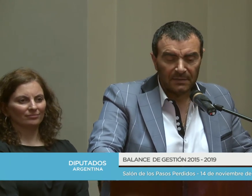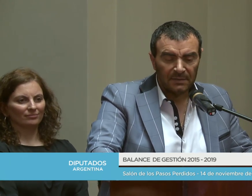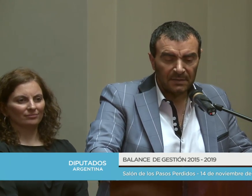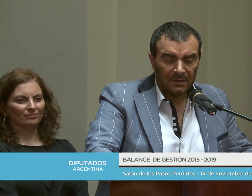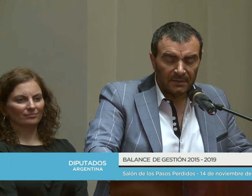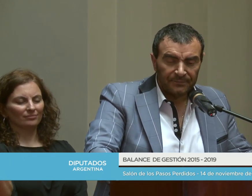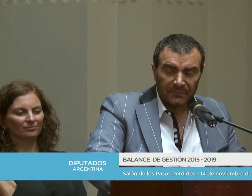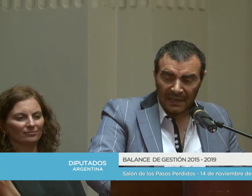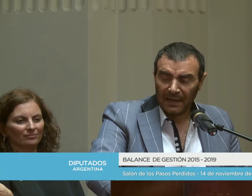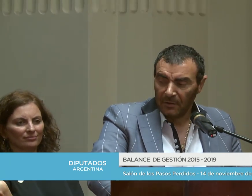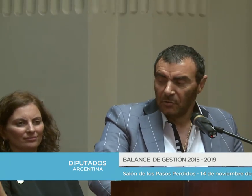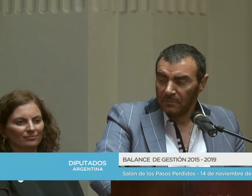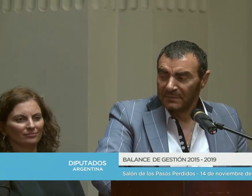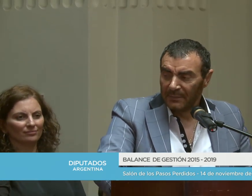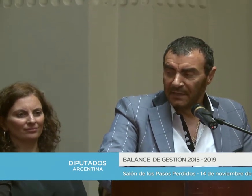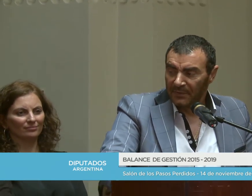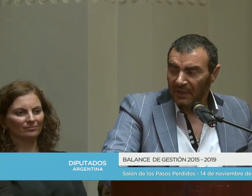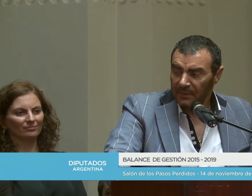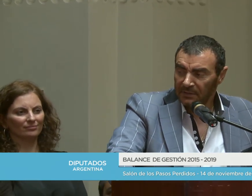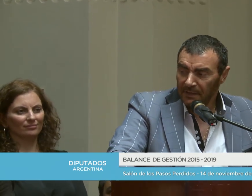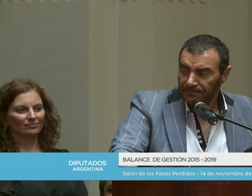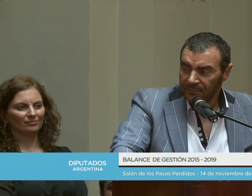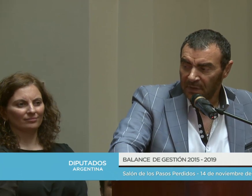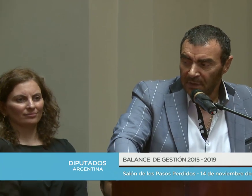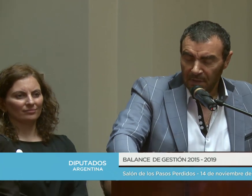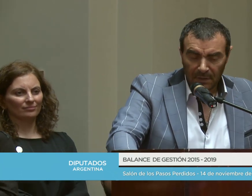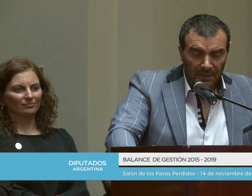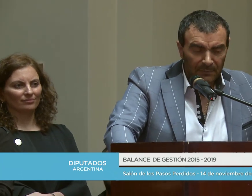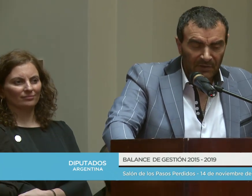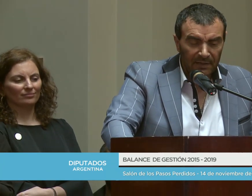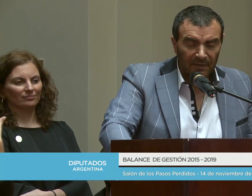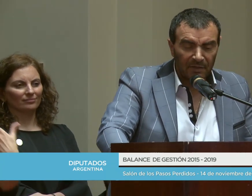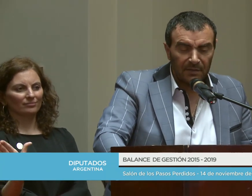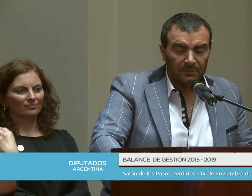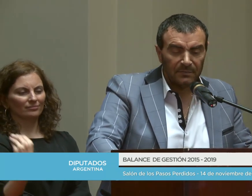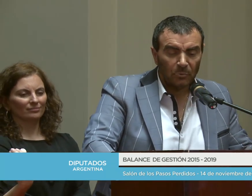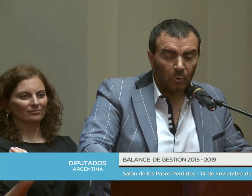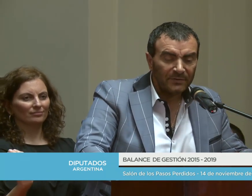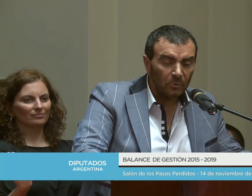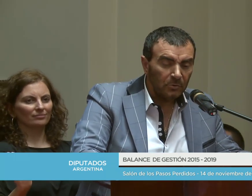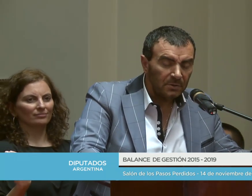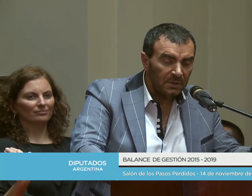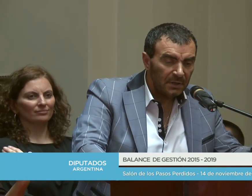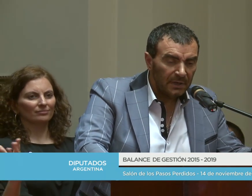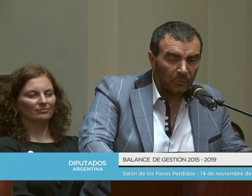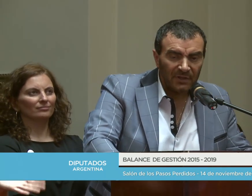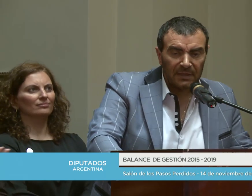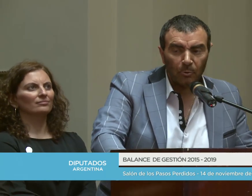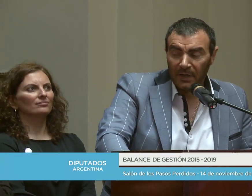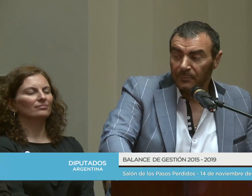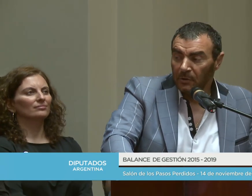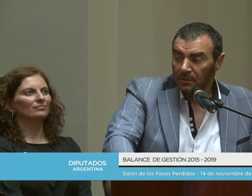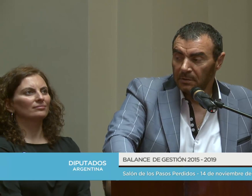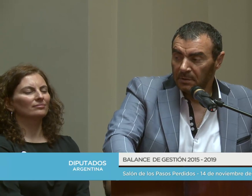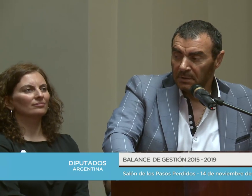Florencia, te agradezco también especialmente que a pesar de decir de tu juventud, le pusiste